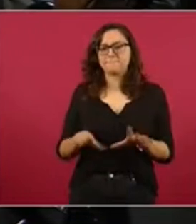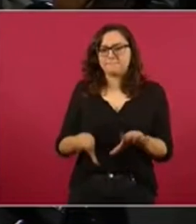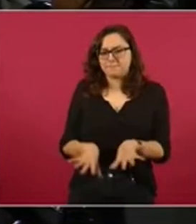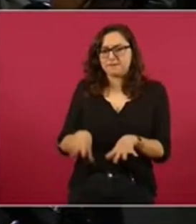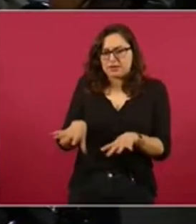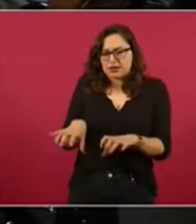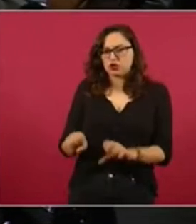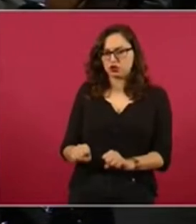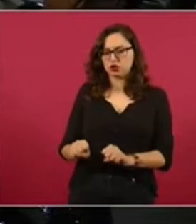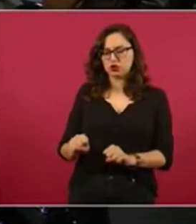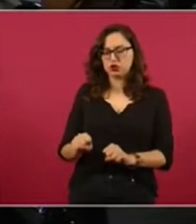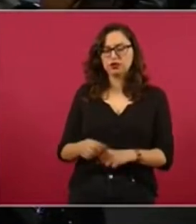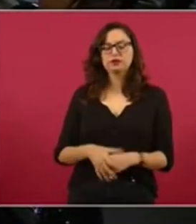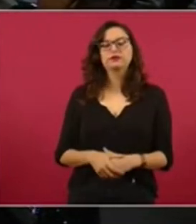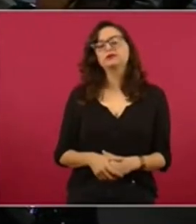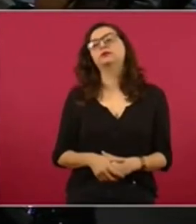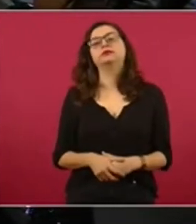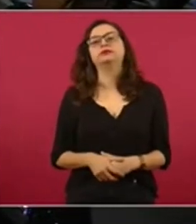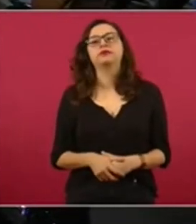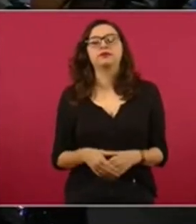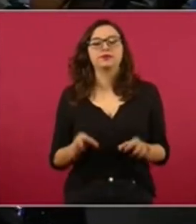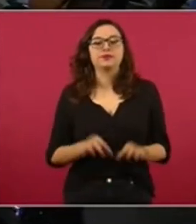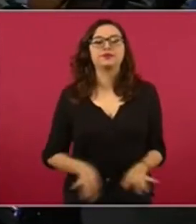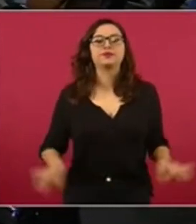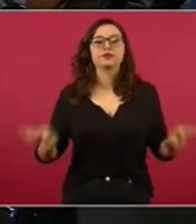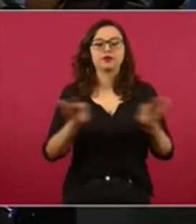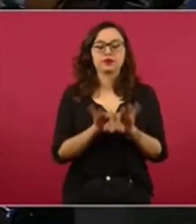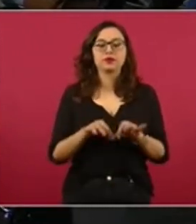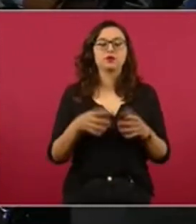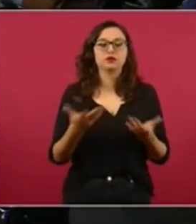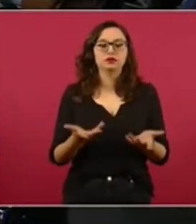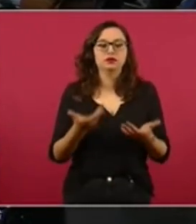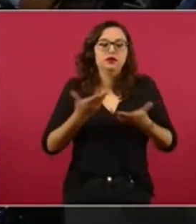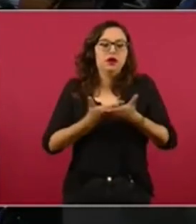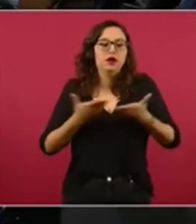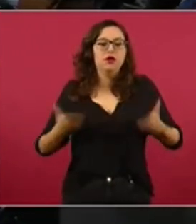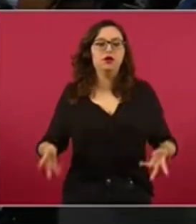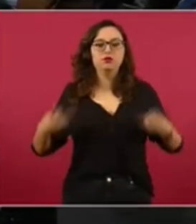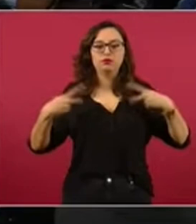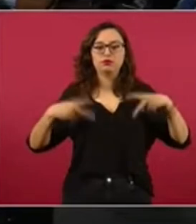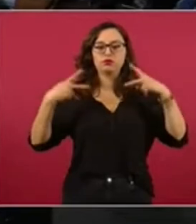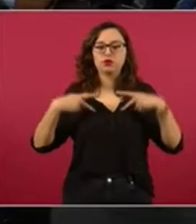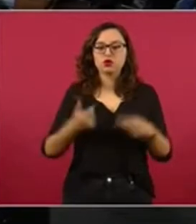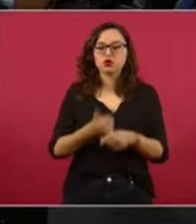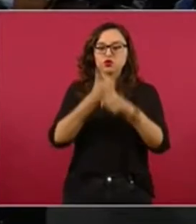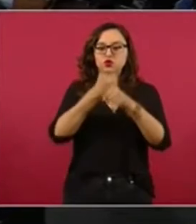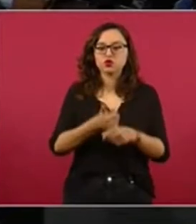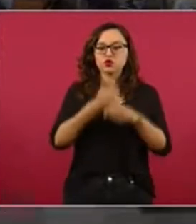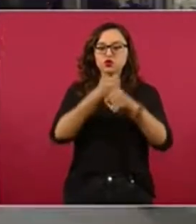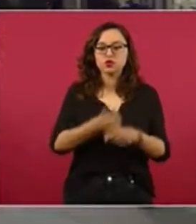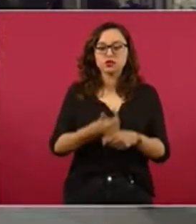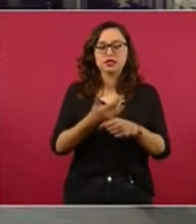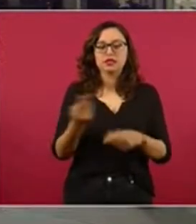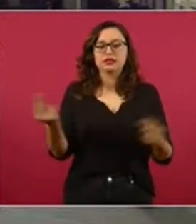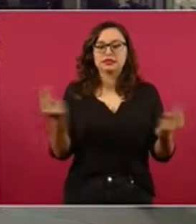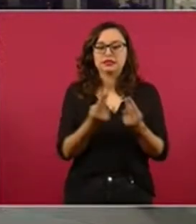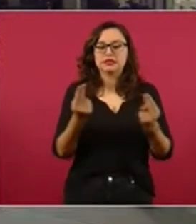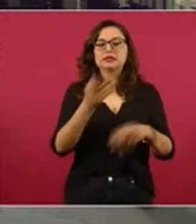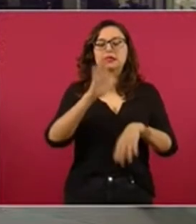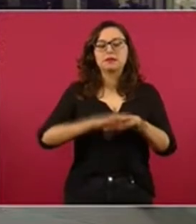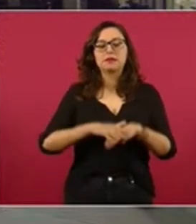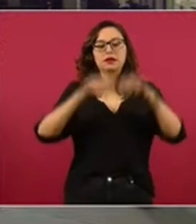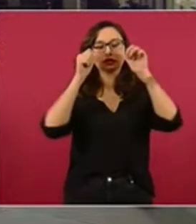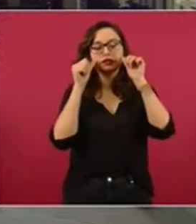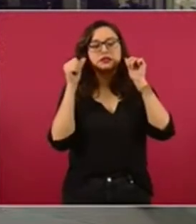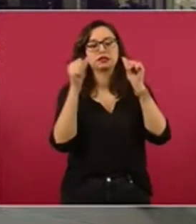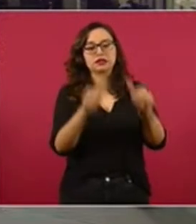que es importante para los médicos es que se puedan atender a las víctimas y que el gobernador había dicho que pues creo